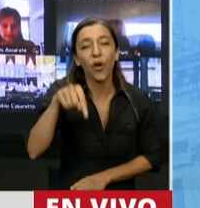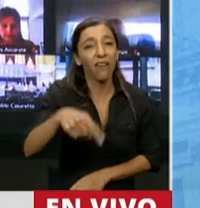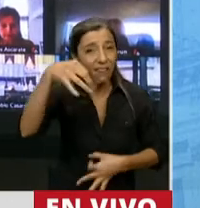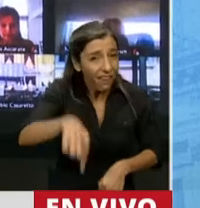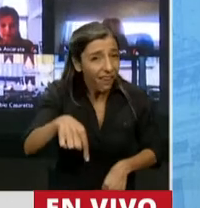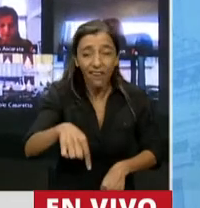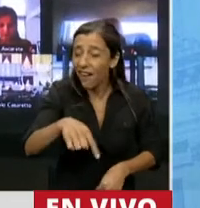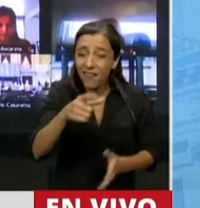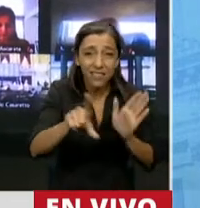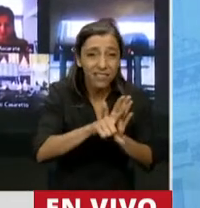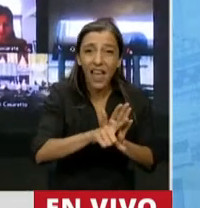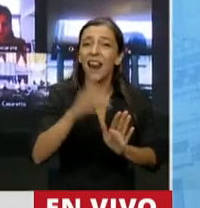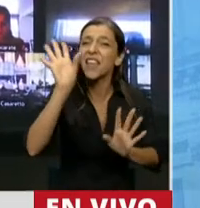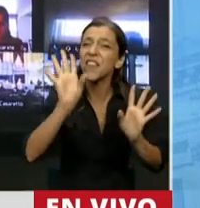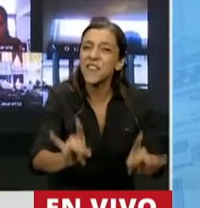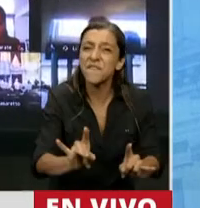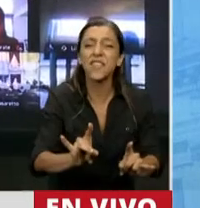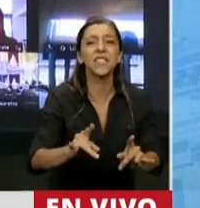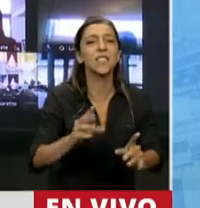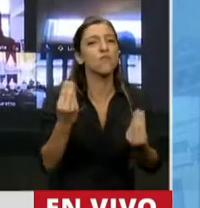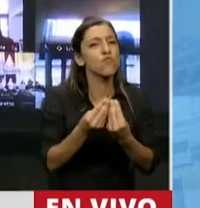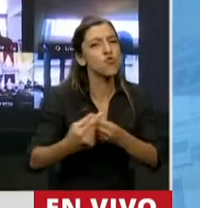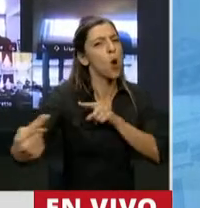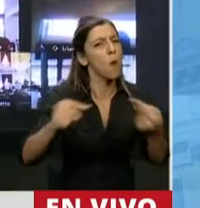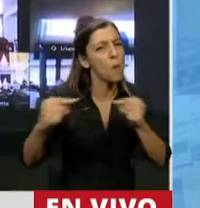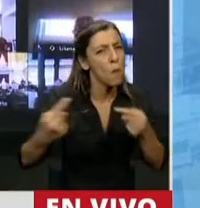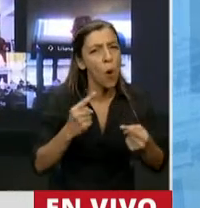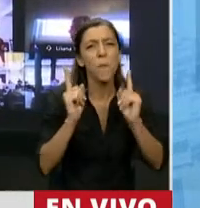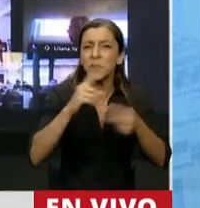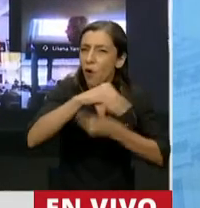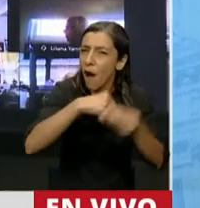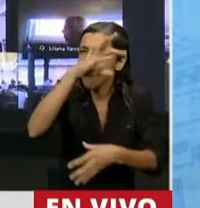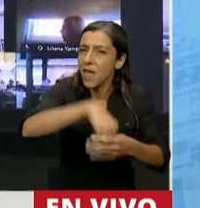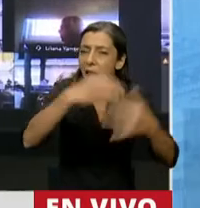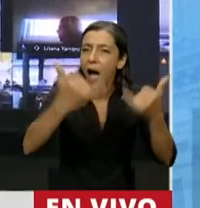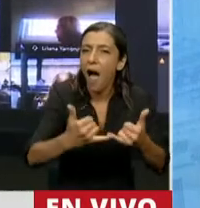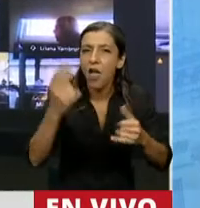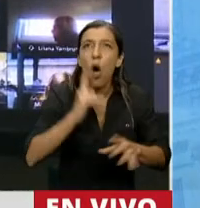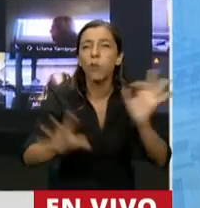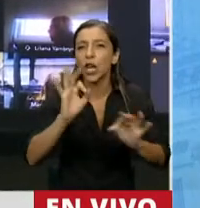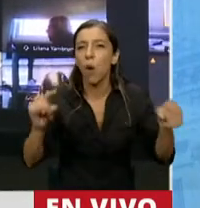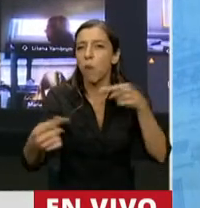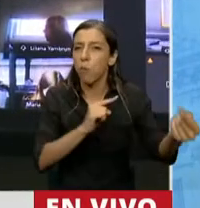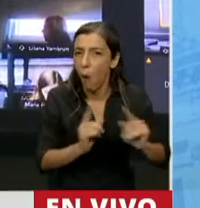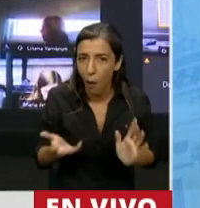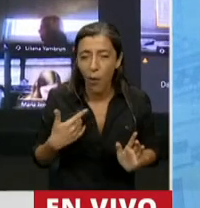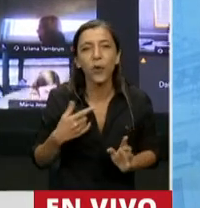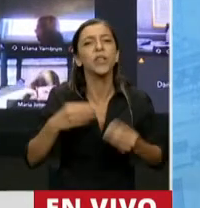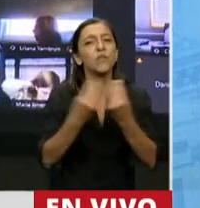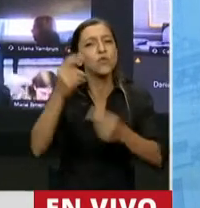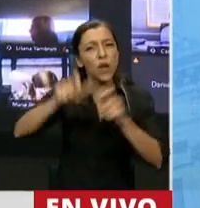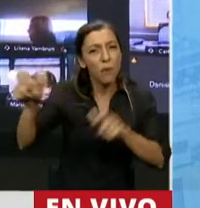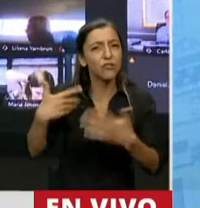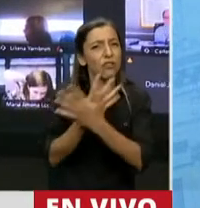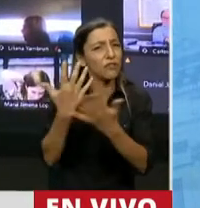podido acompañar a sus familiares enfermos y no los han podido despedir presidente hemos visto el caso de abigail